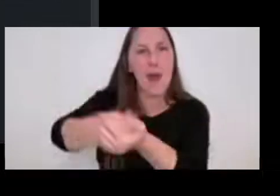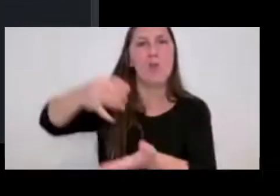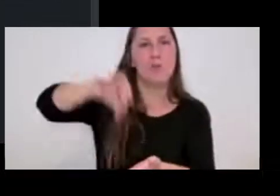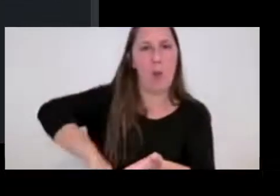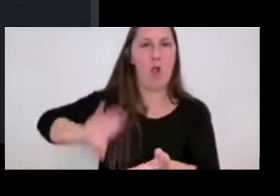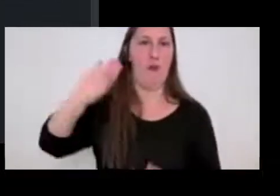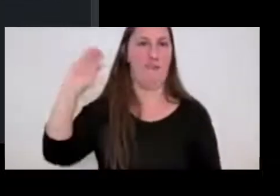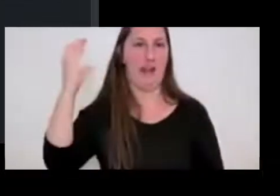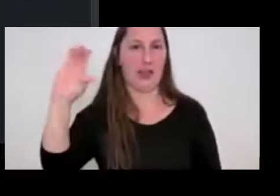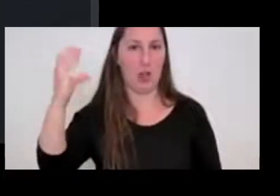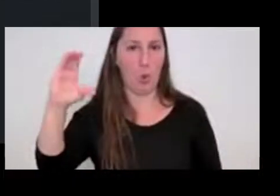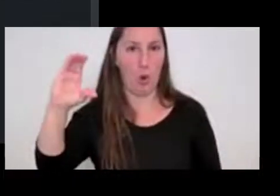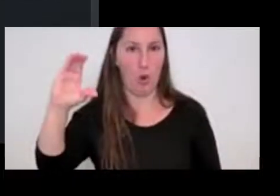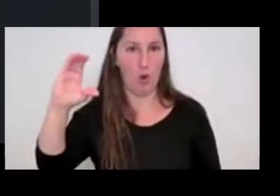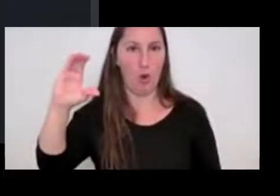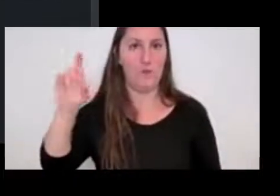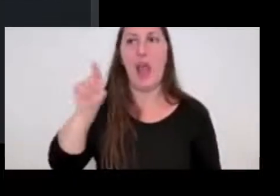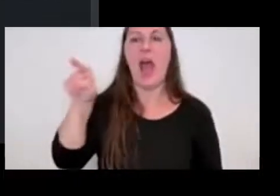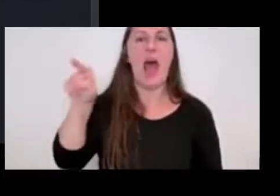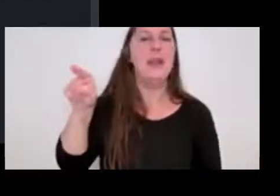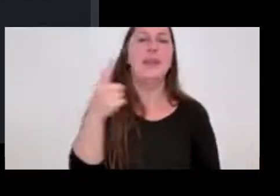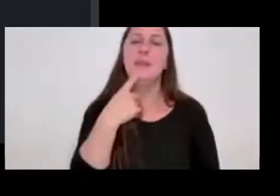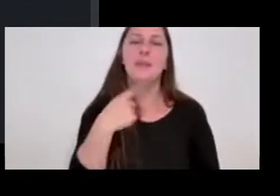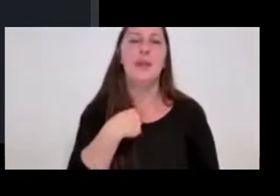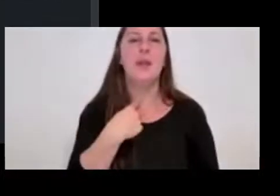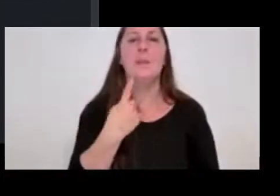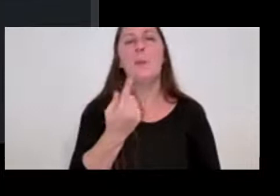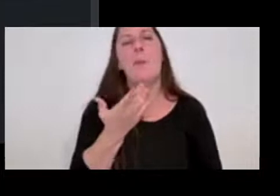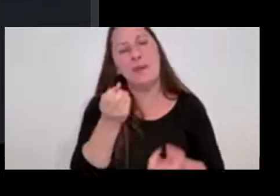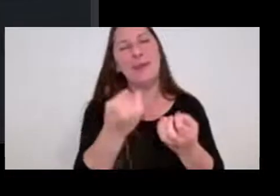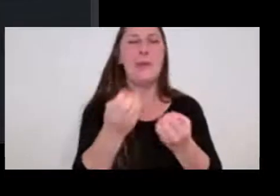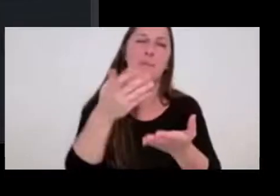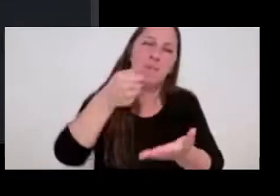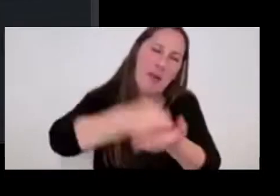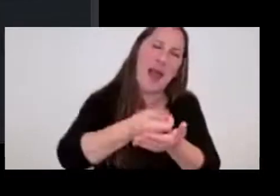¿No? Porque la ley de antievasión no me dice, no me hace una excepción con respecto a esto.